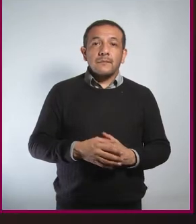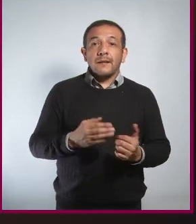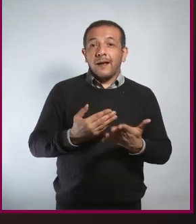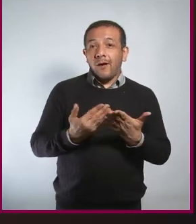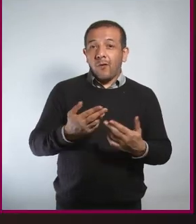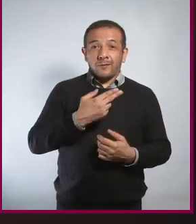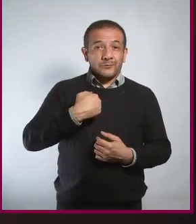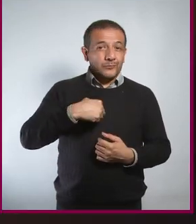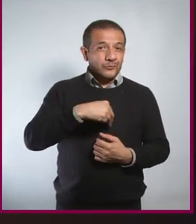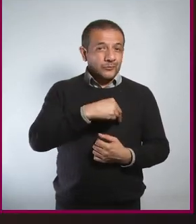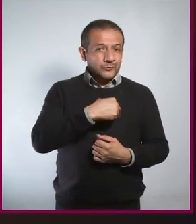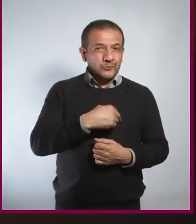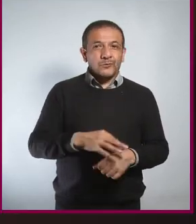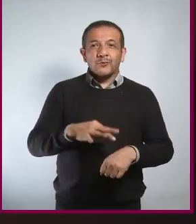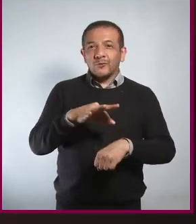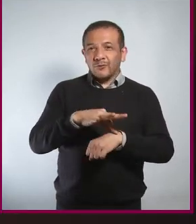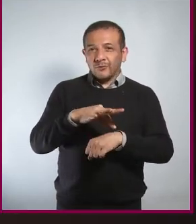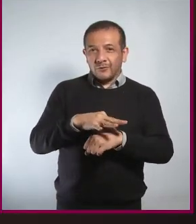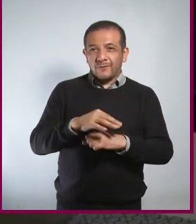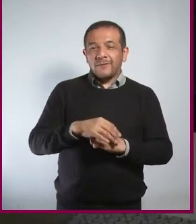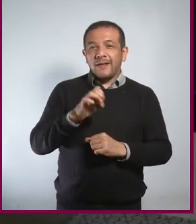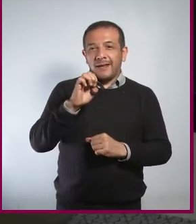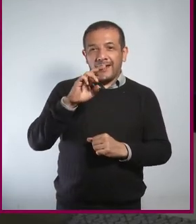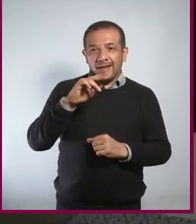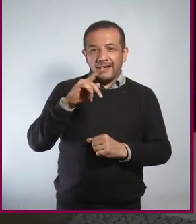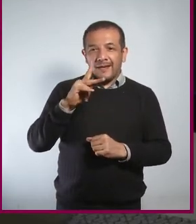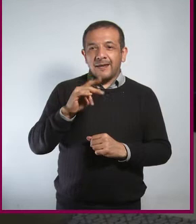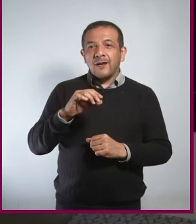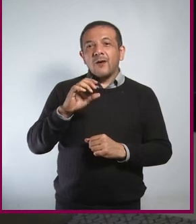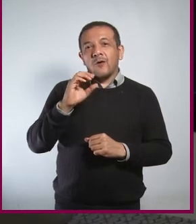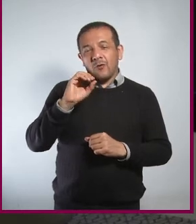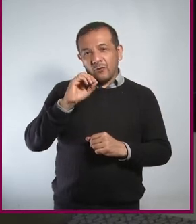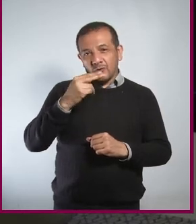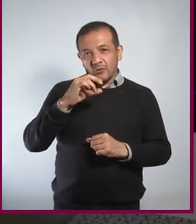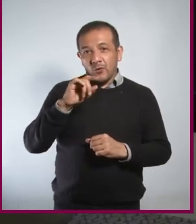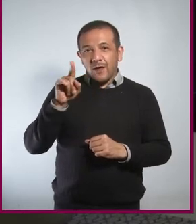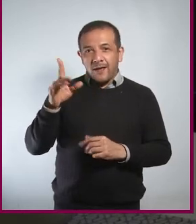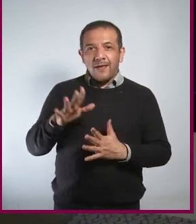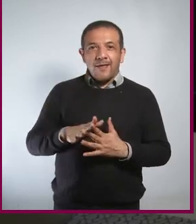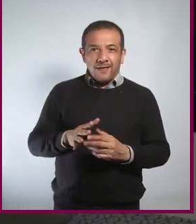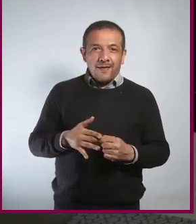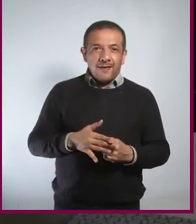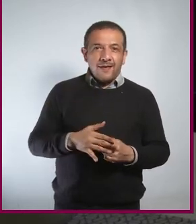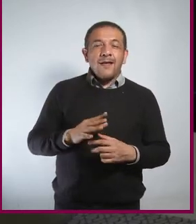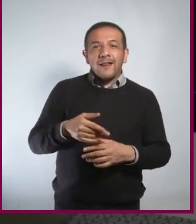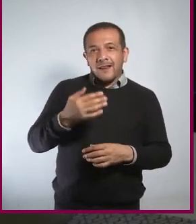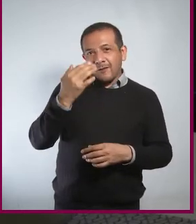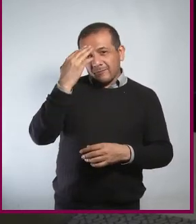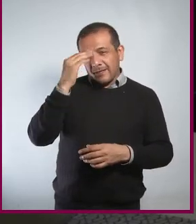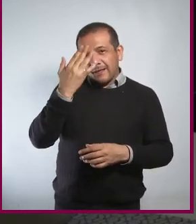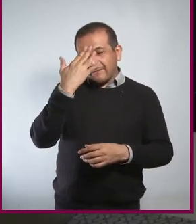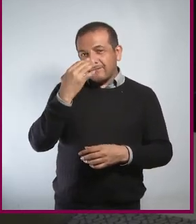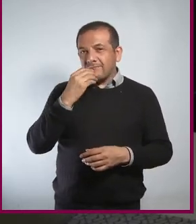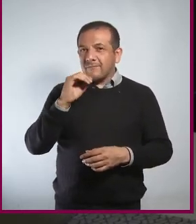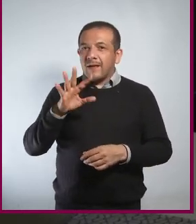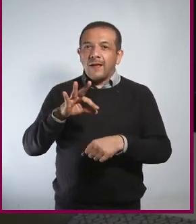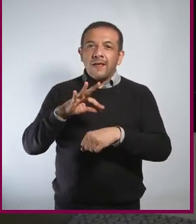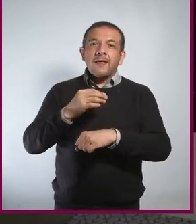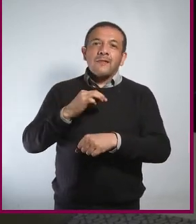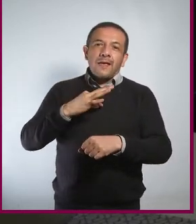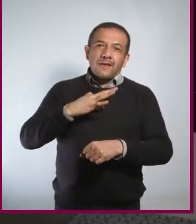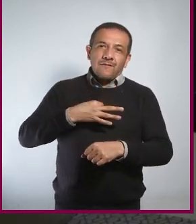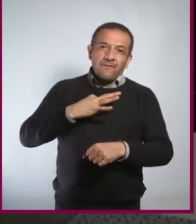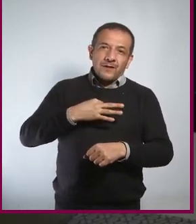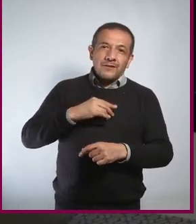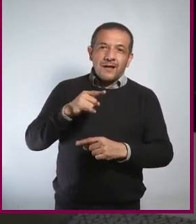Nos encontramos con el doctor Eric Ochoa, médico internista e infectólogo responsable de la Clínica del Viajero del Instituto